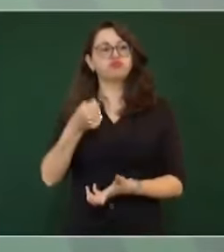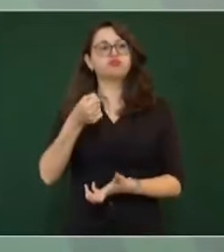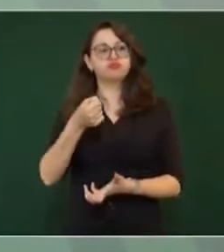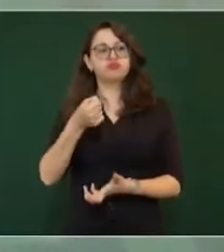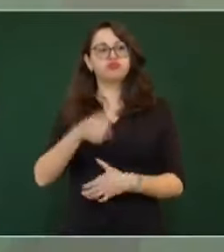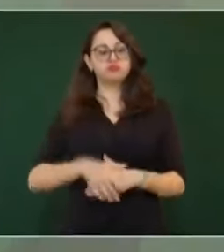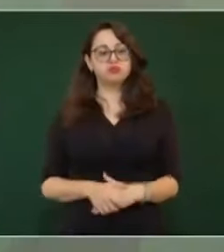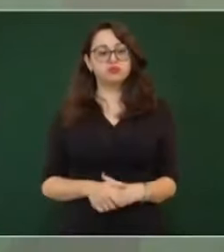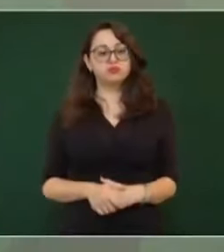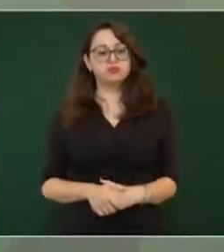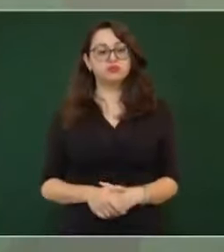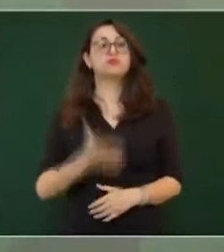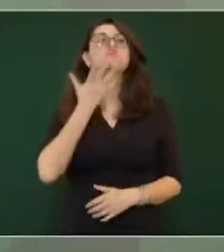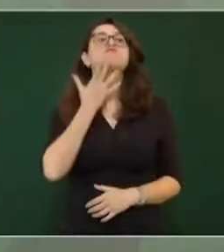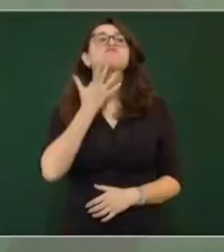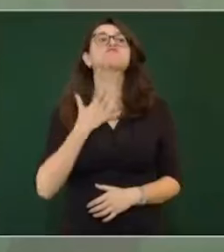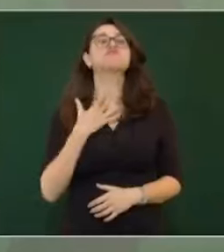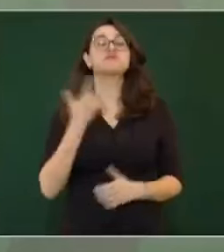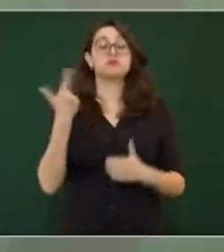El huachicol,